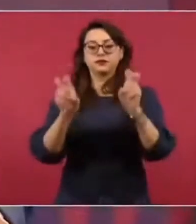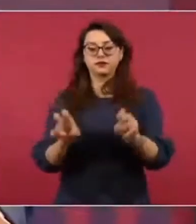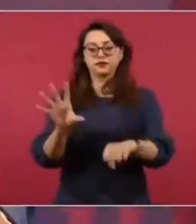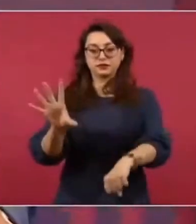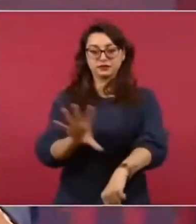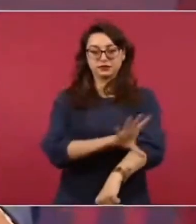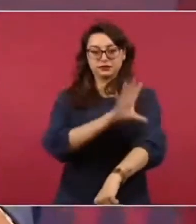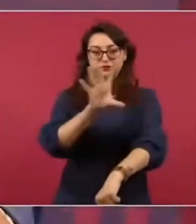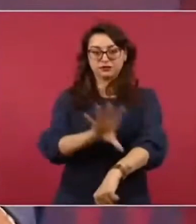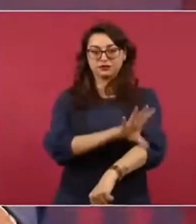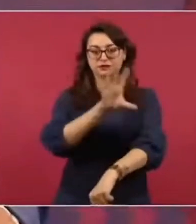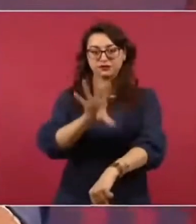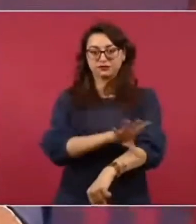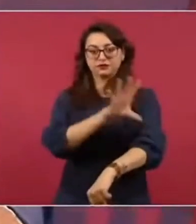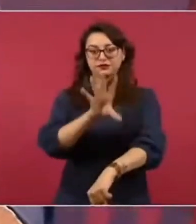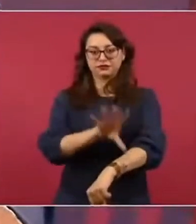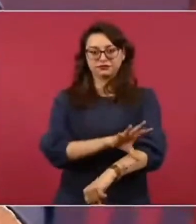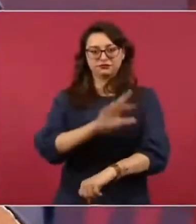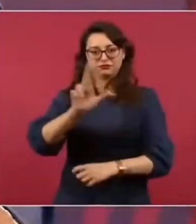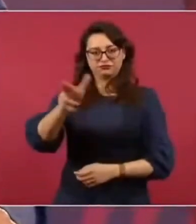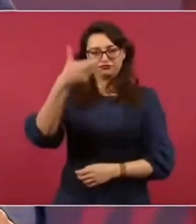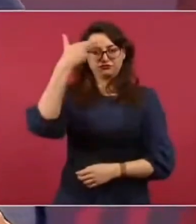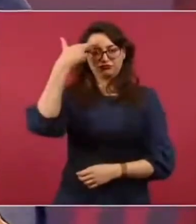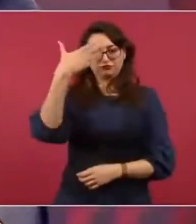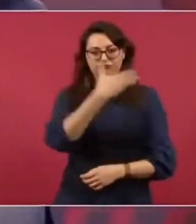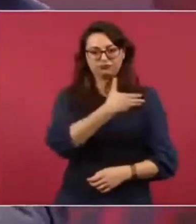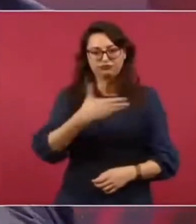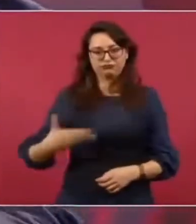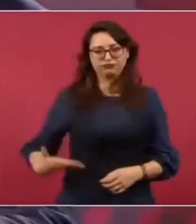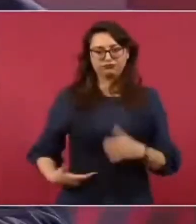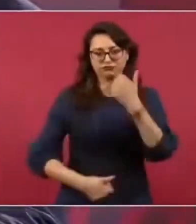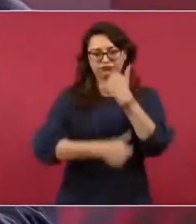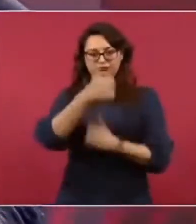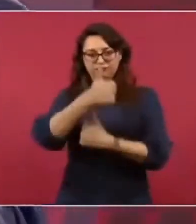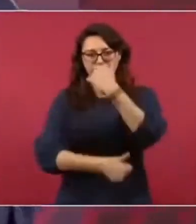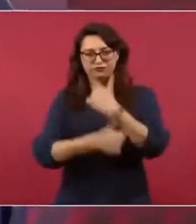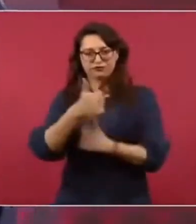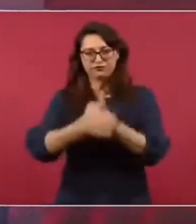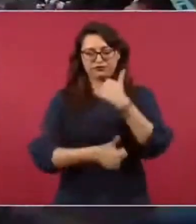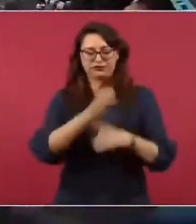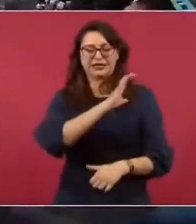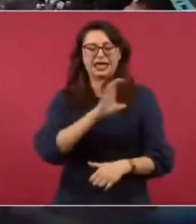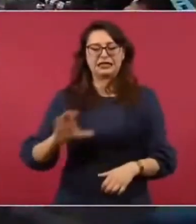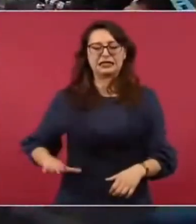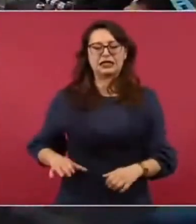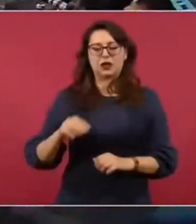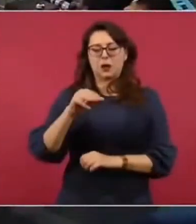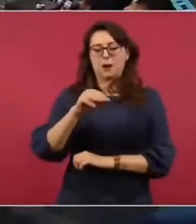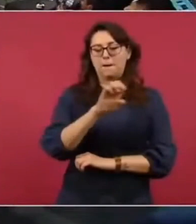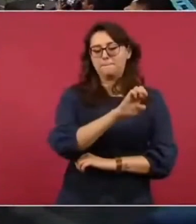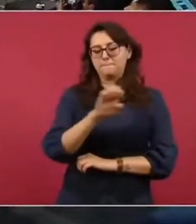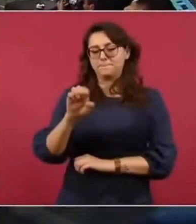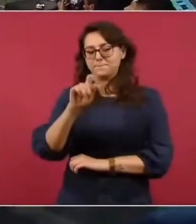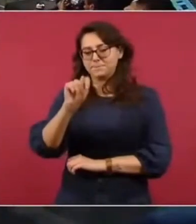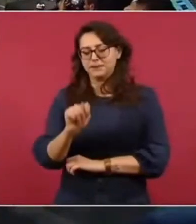estaba en campaña MIT, que lo llevaron también a una trampa,